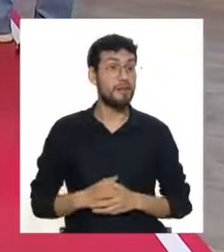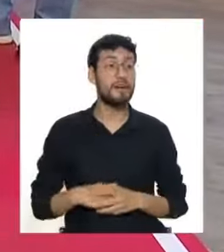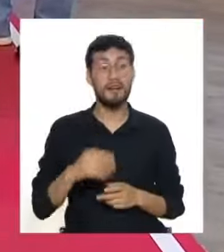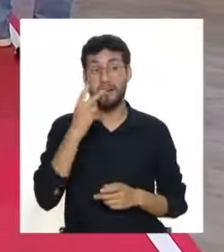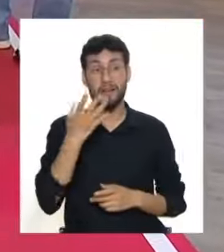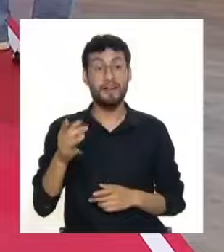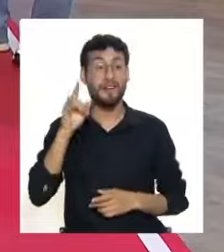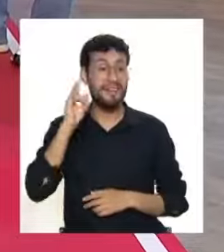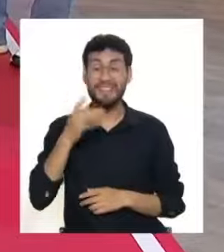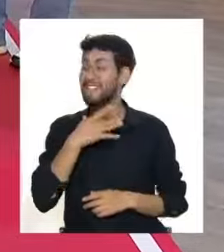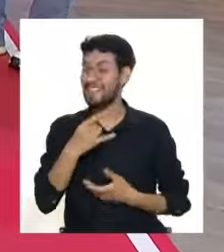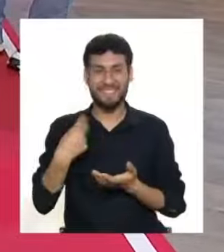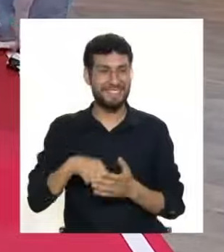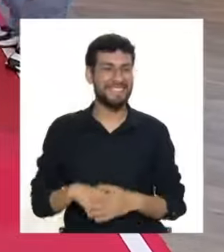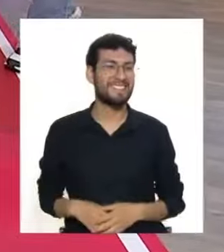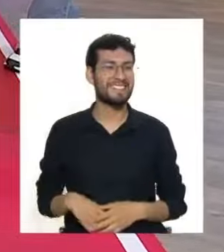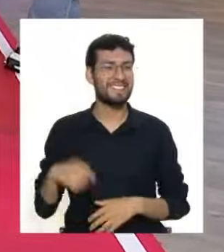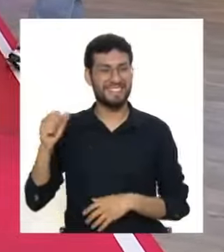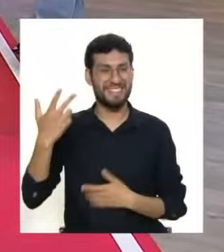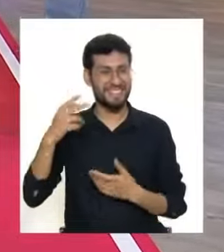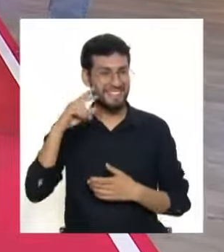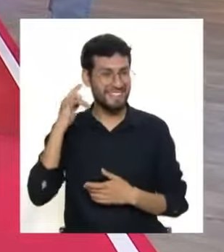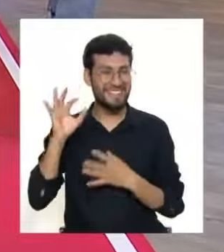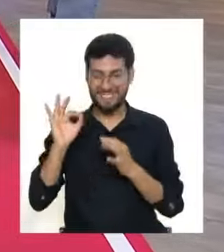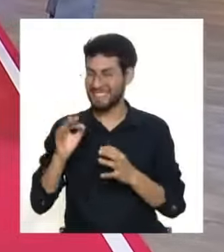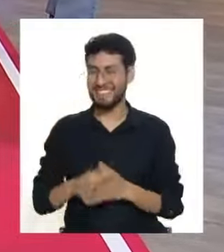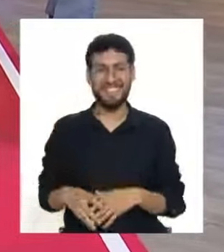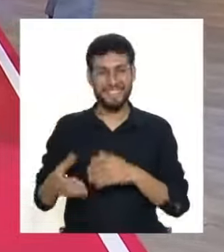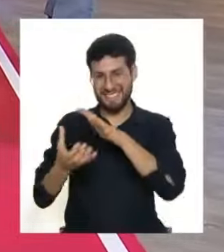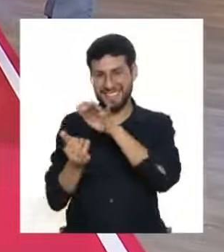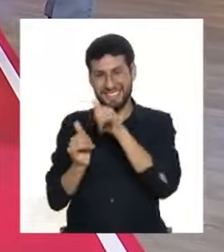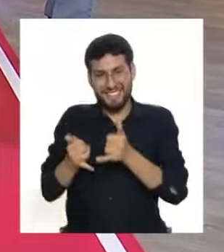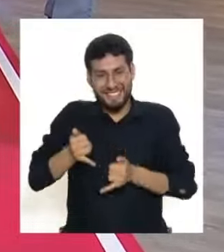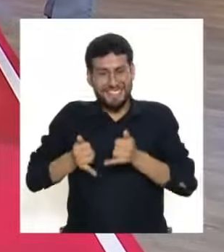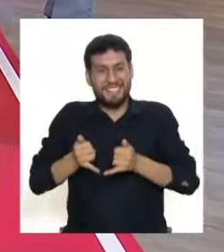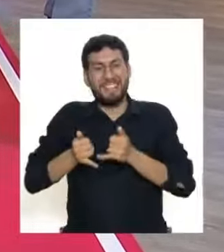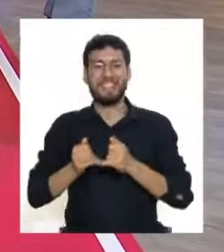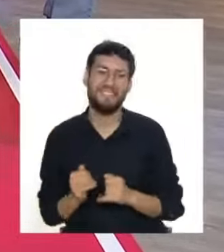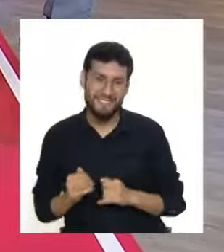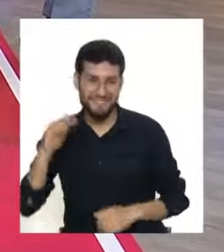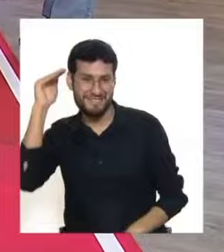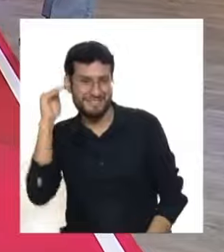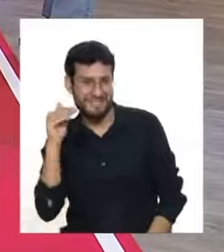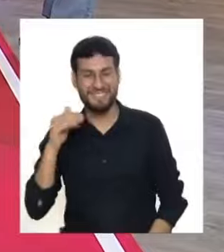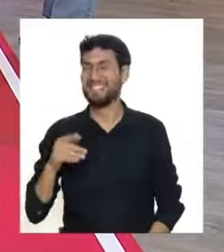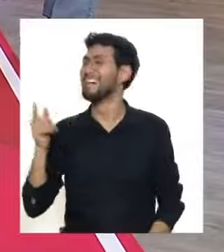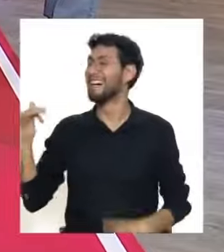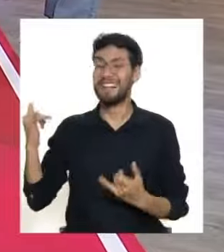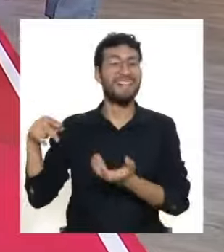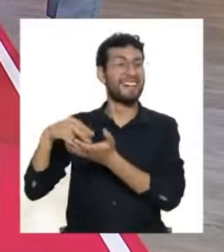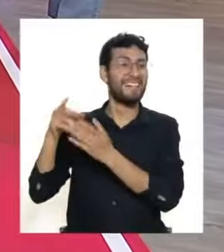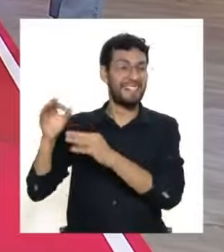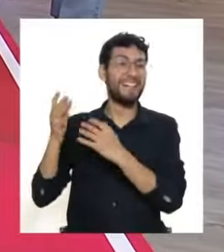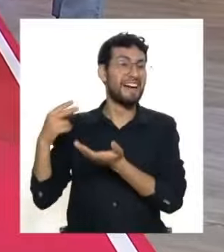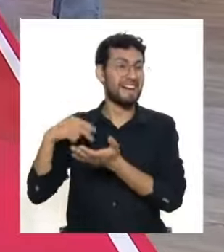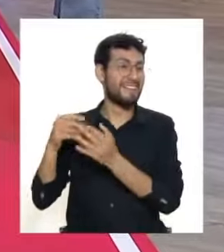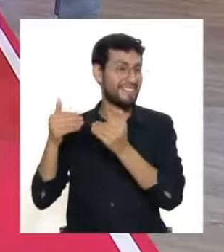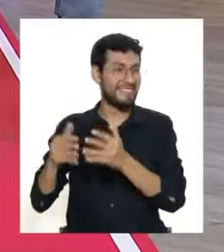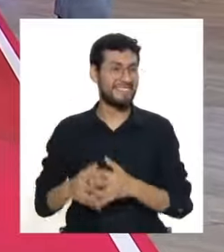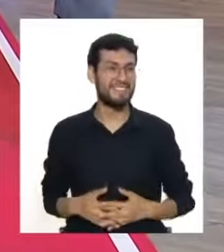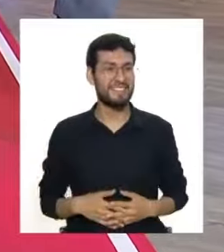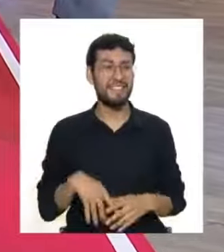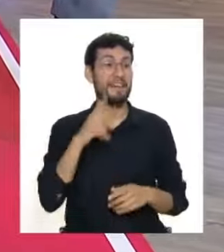A la Uchi, le encanta. Eso. Ahí va. Algo en realidad. Ella es la guerrera de más conectado. La bailarina.